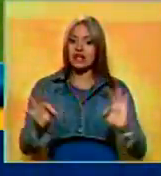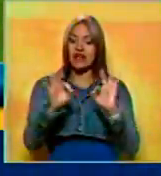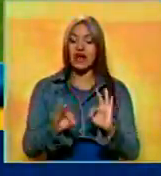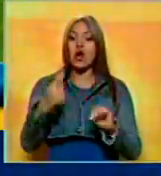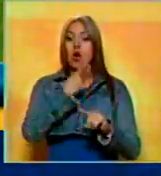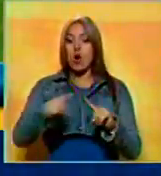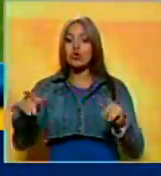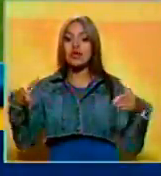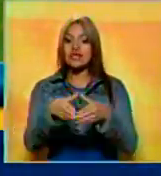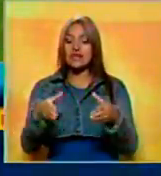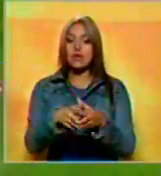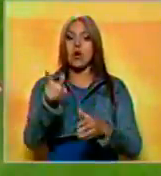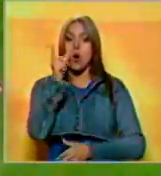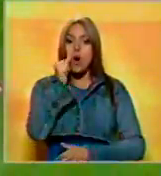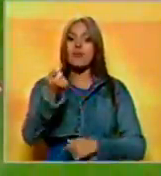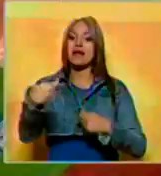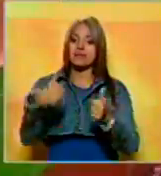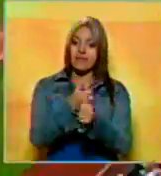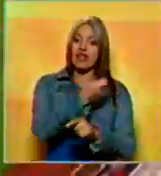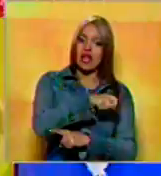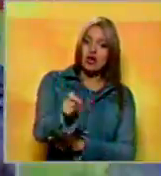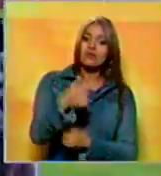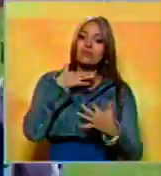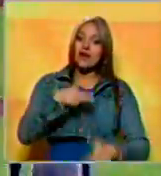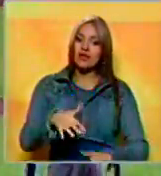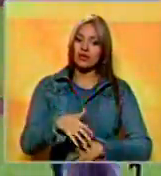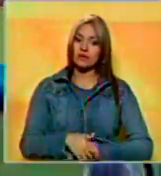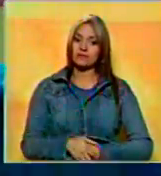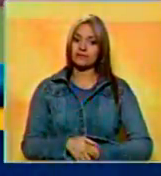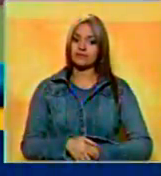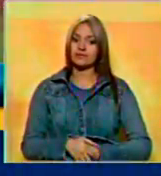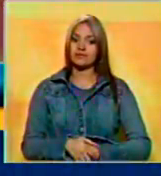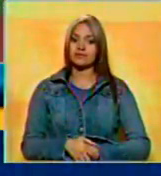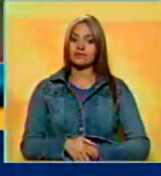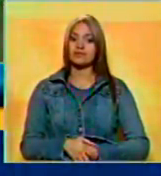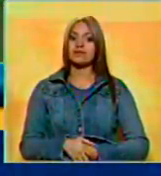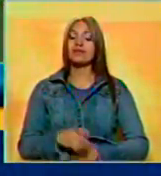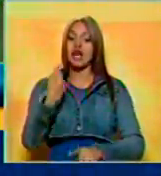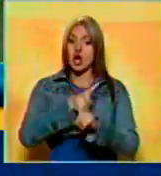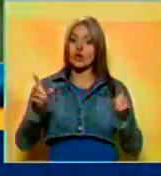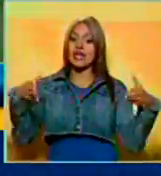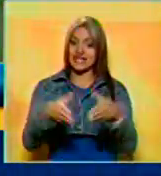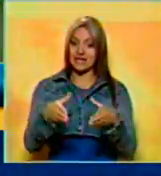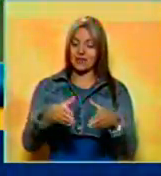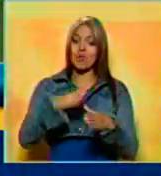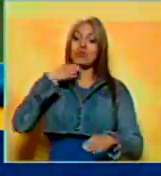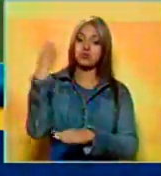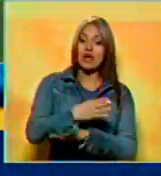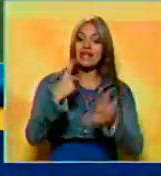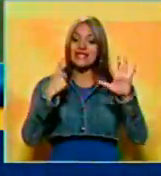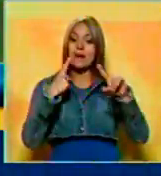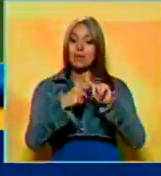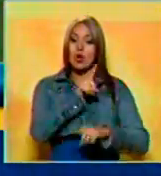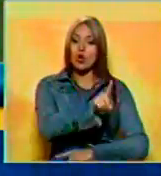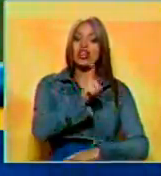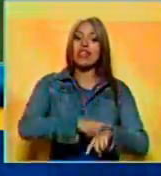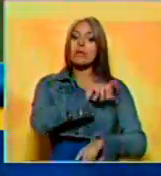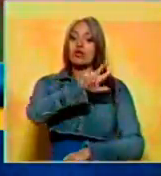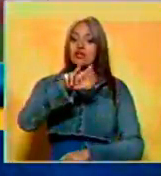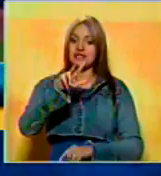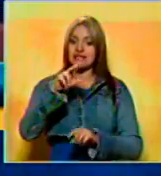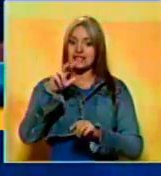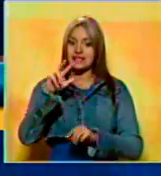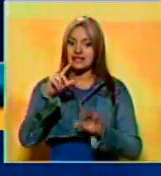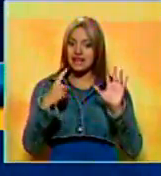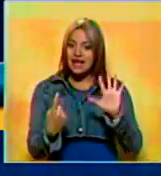Tabata falló como emergente. Los Dodgers de Los Ángeles batieron a los Bravos de Atlanta 6-1. Tercer capítulo en el Turner Field